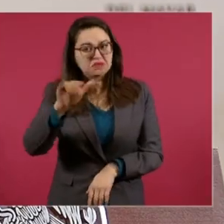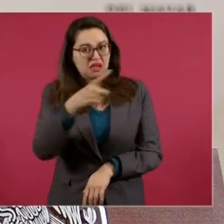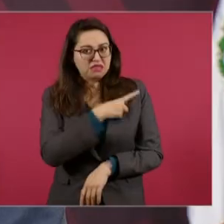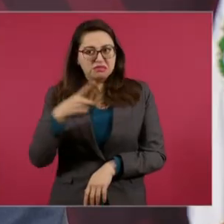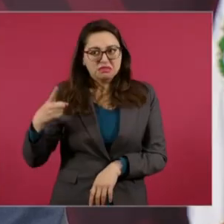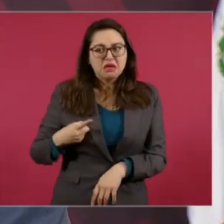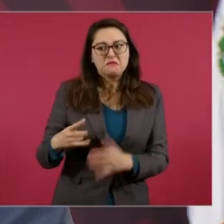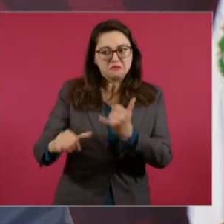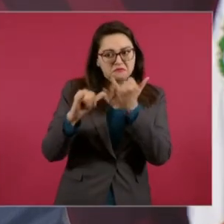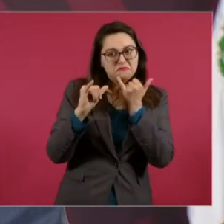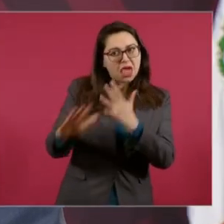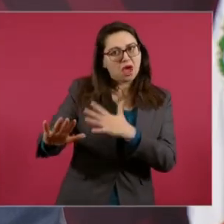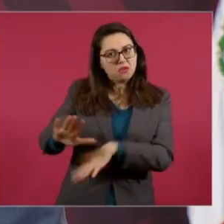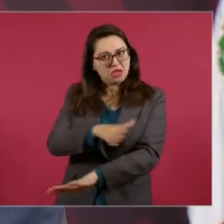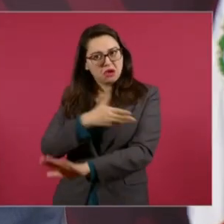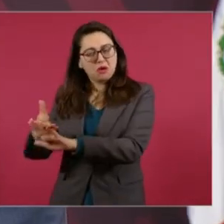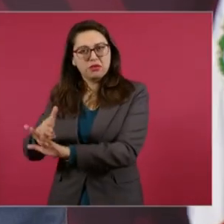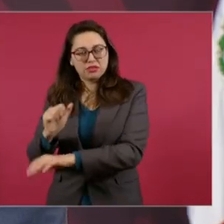para